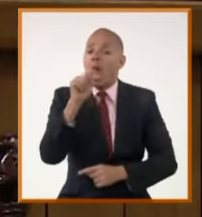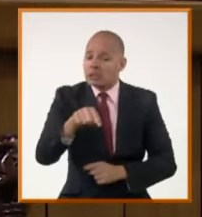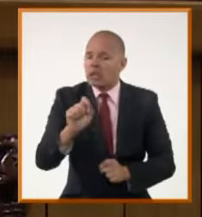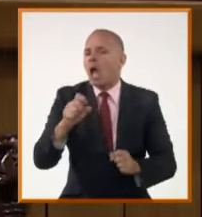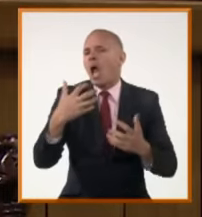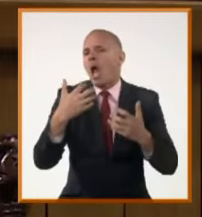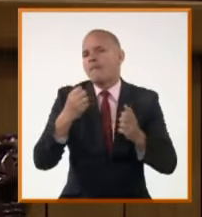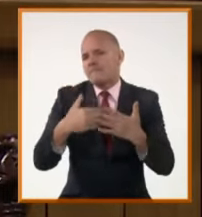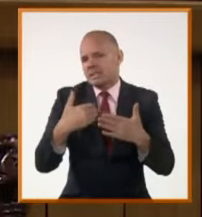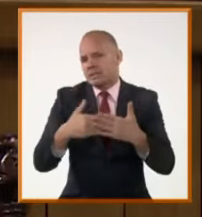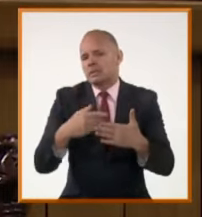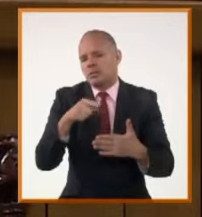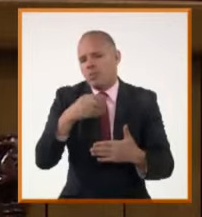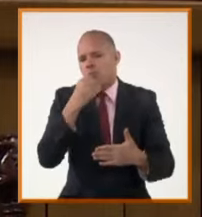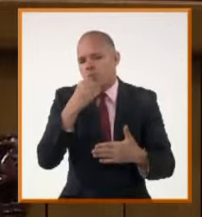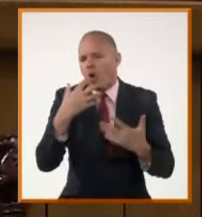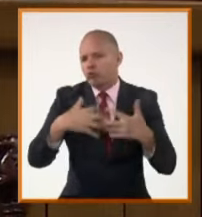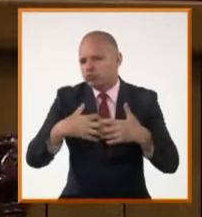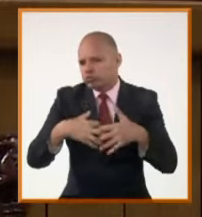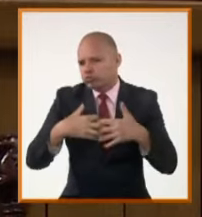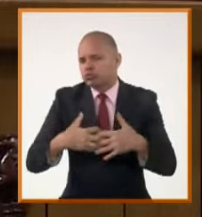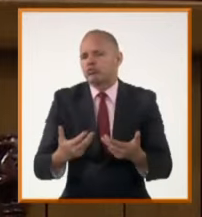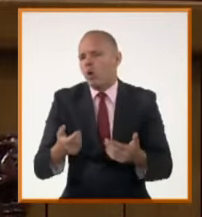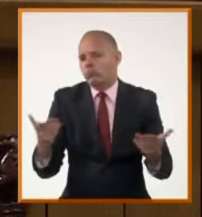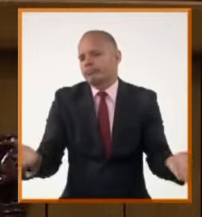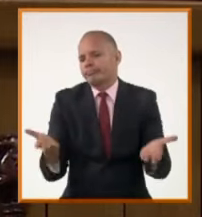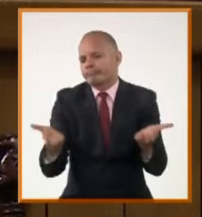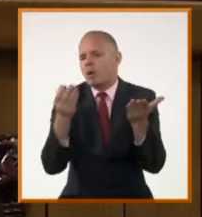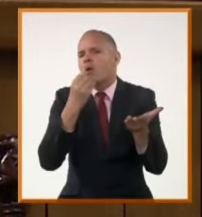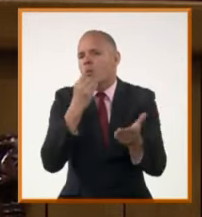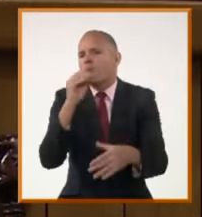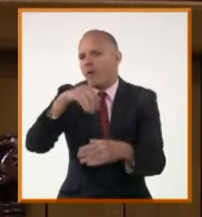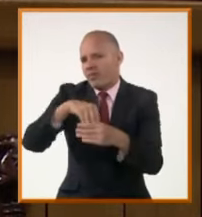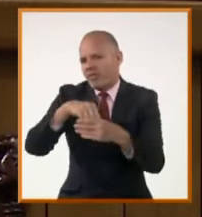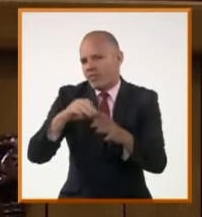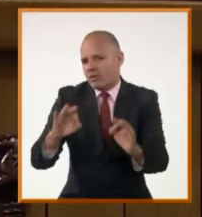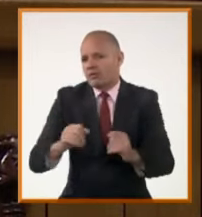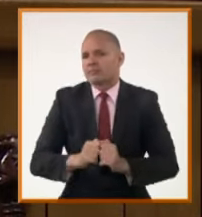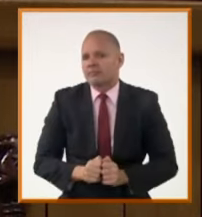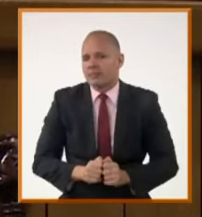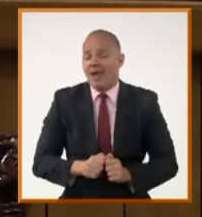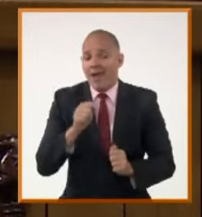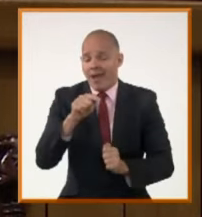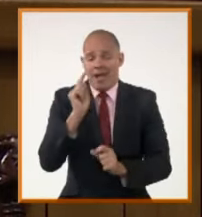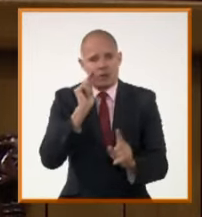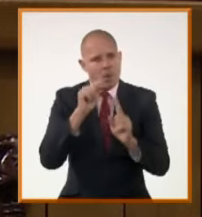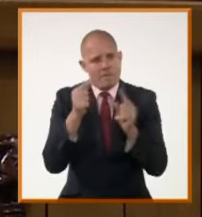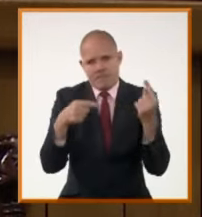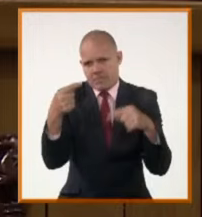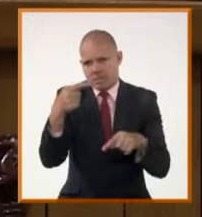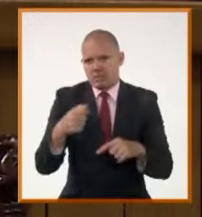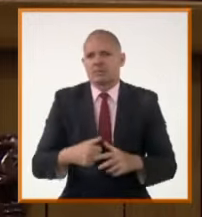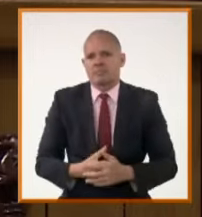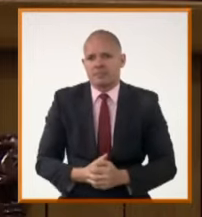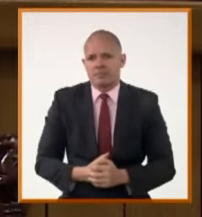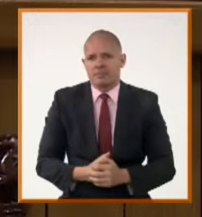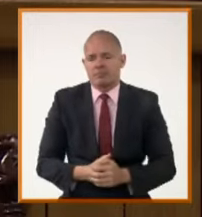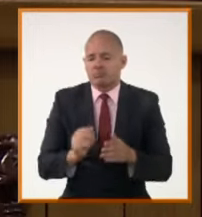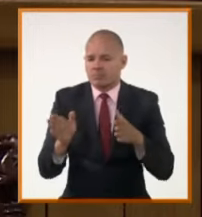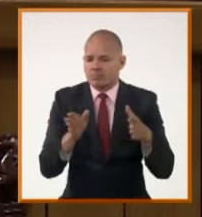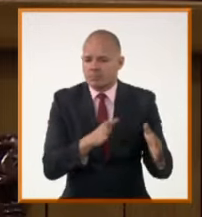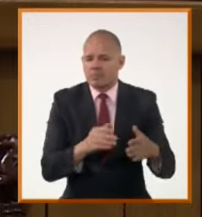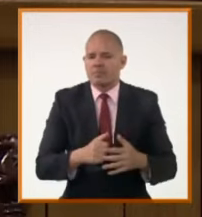implementen esa estrategia de desarrollo, para que produzcan en el municipio. Y ese tiene que ser el camino a seguir.